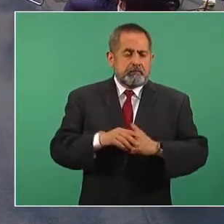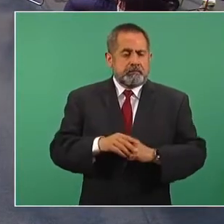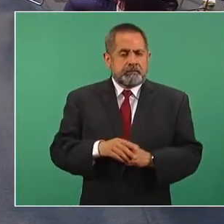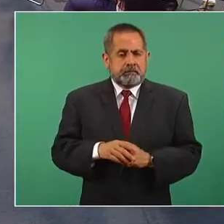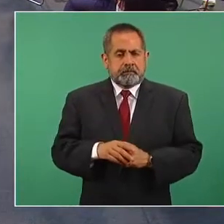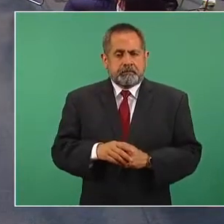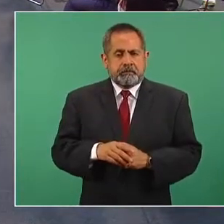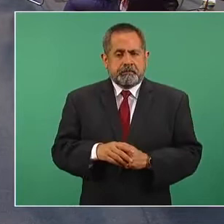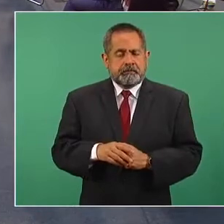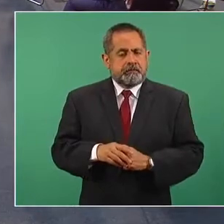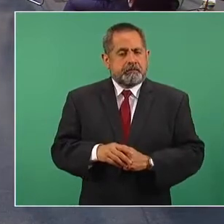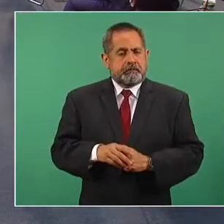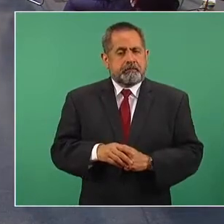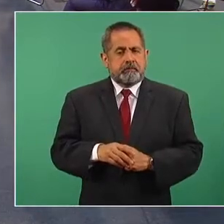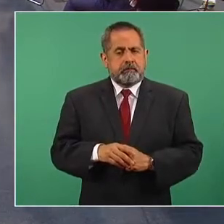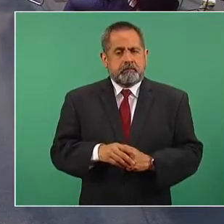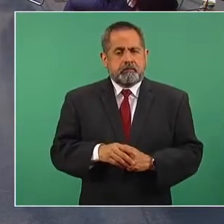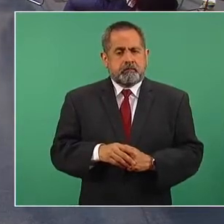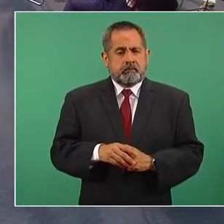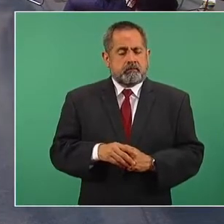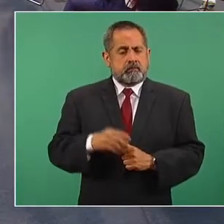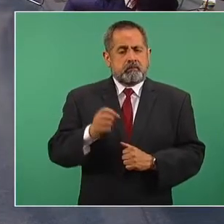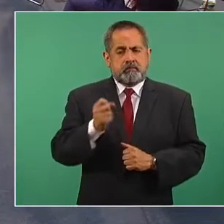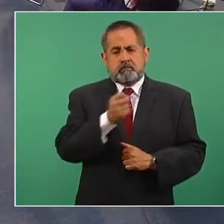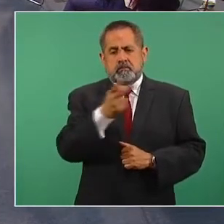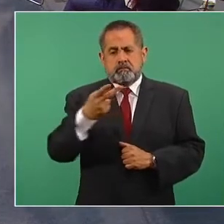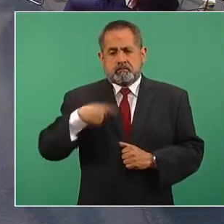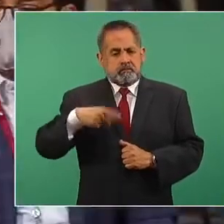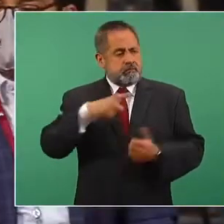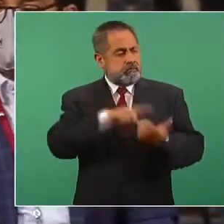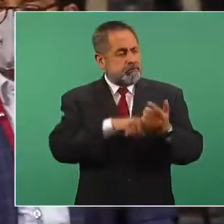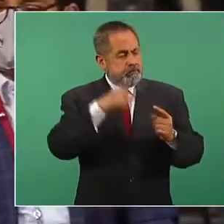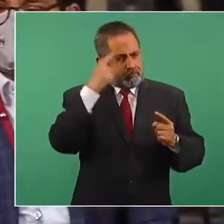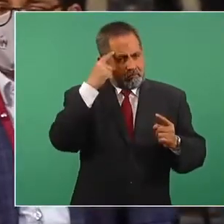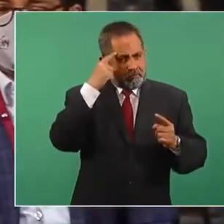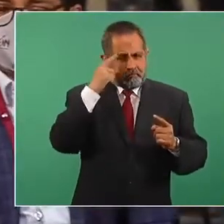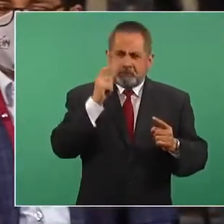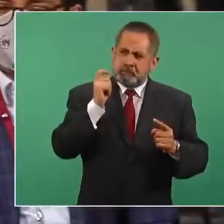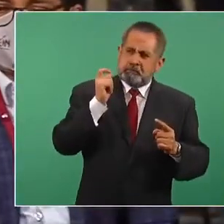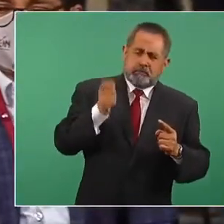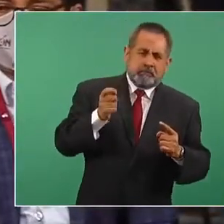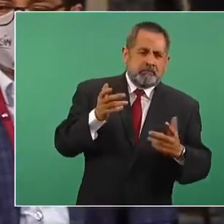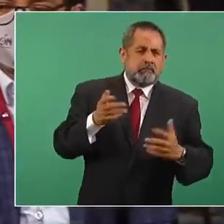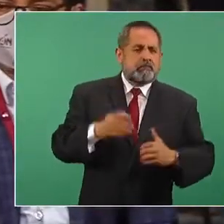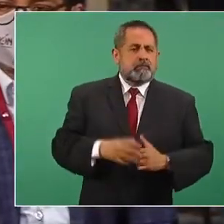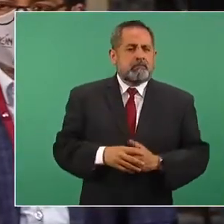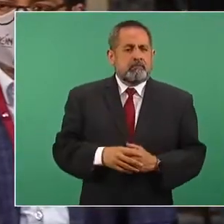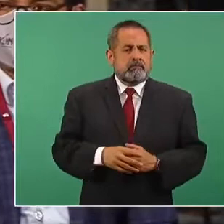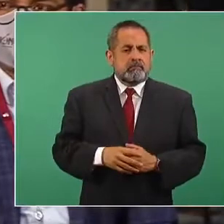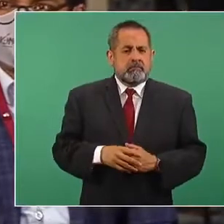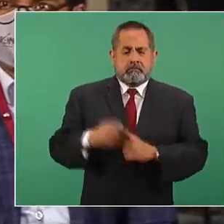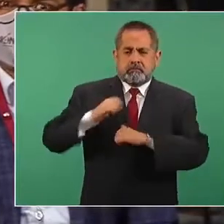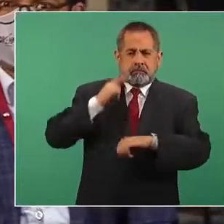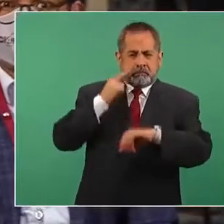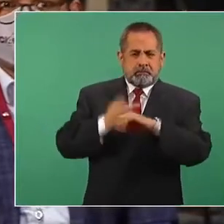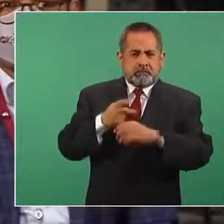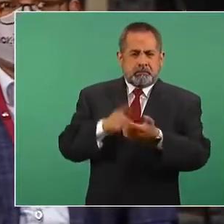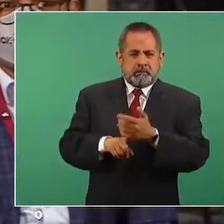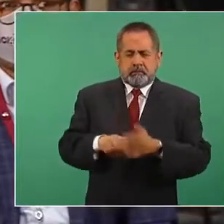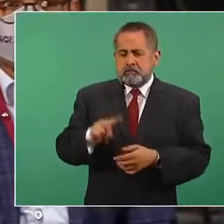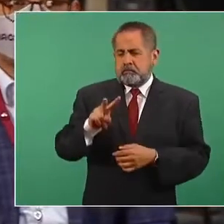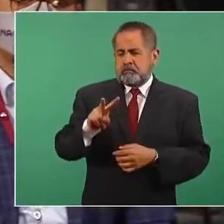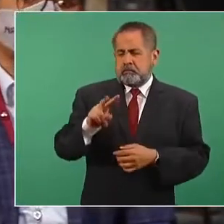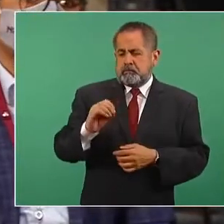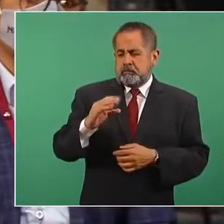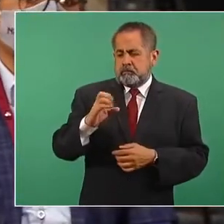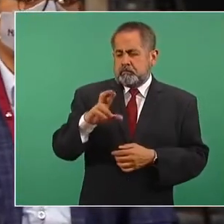incluso del lado que pudieran estar, se ha criticado mucho, sobre todo el actuar que tiene que ver con el propio vocero de la Estrategia